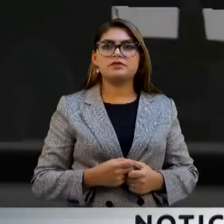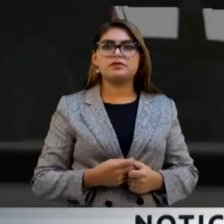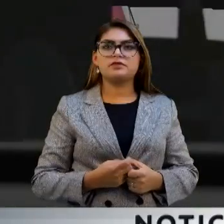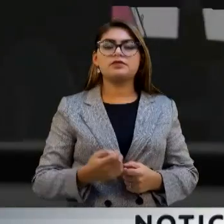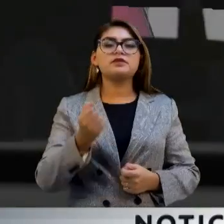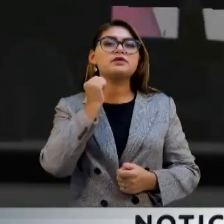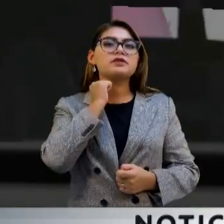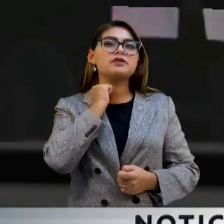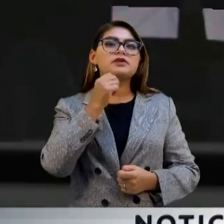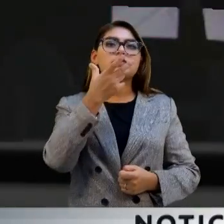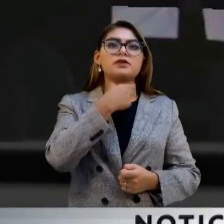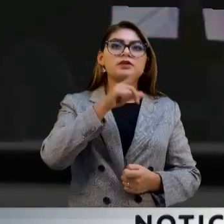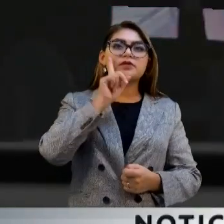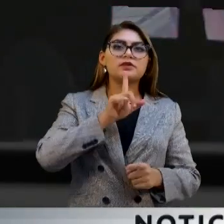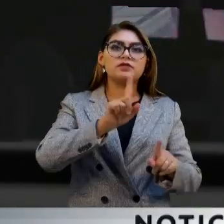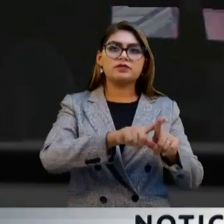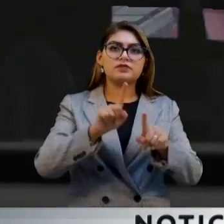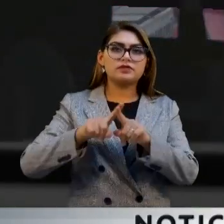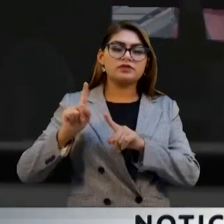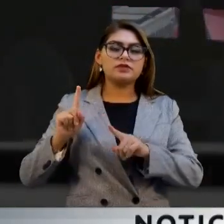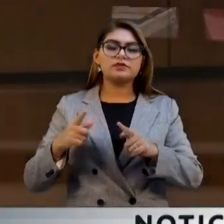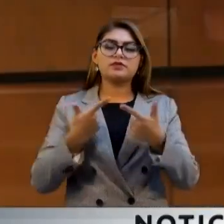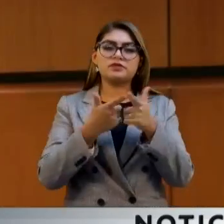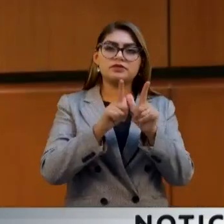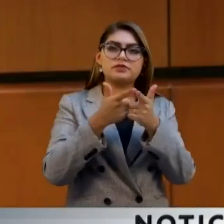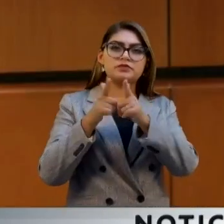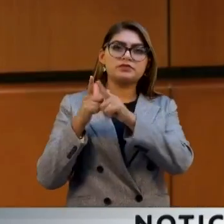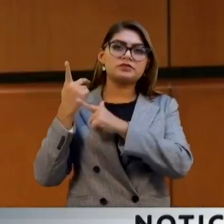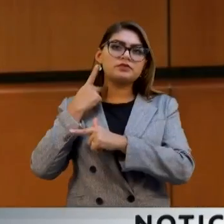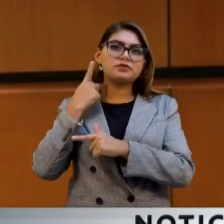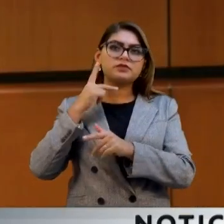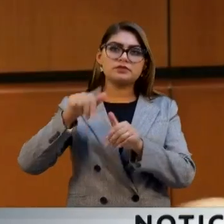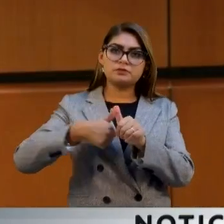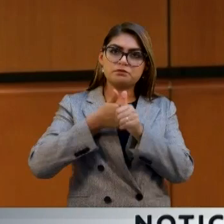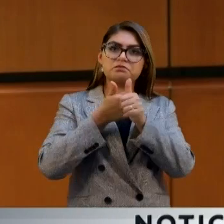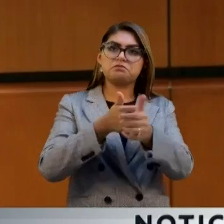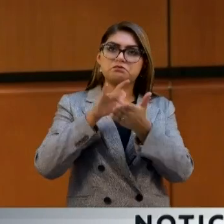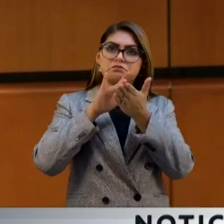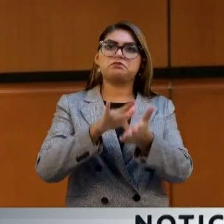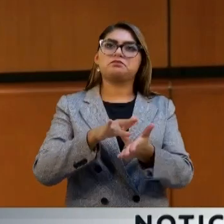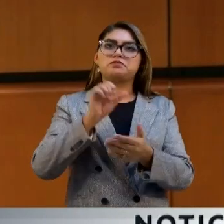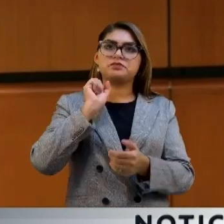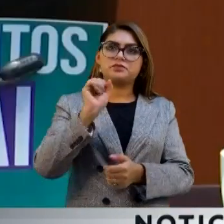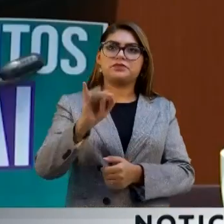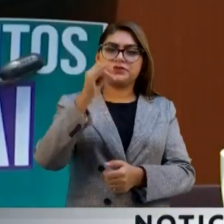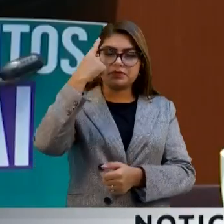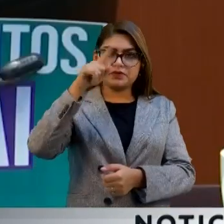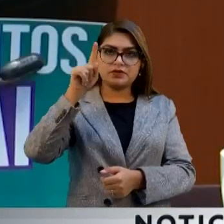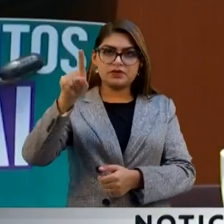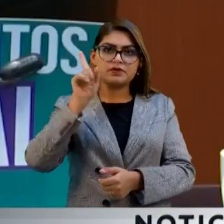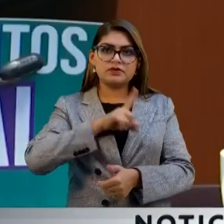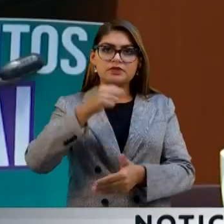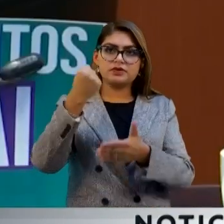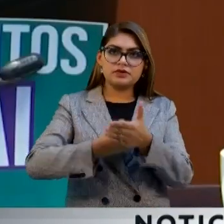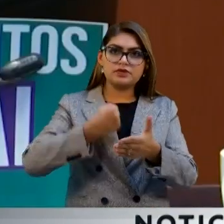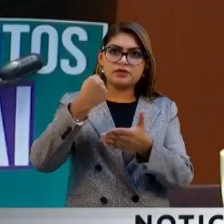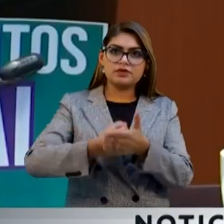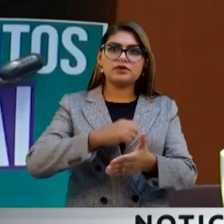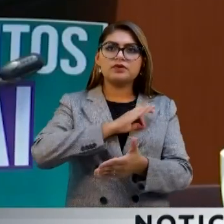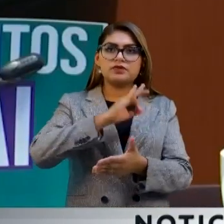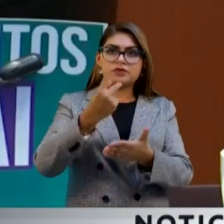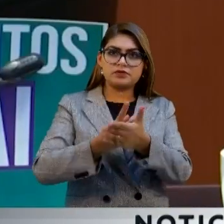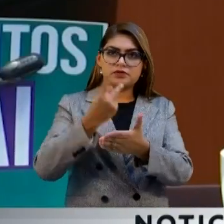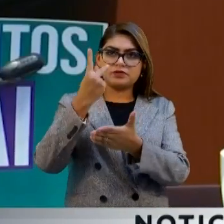Las y los senadores de las distintas fracciones parlamentarias respaldaron el dictamen para que la también activista sea acreedora de este galardón en su